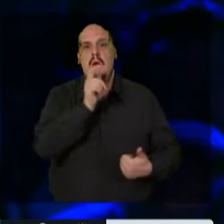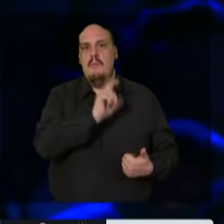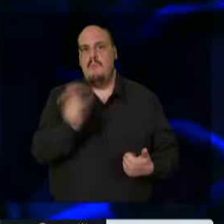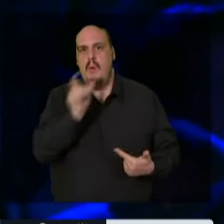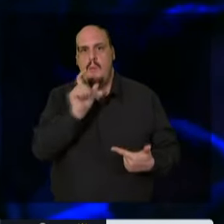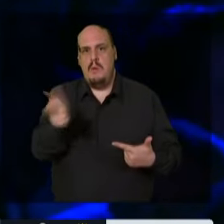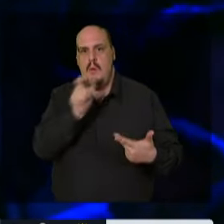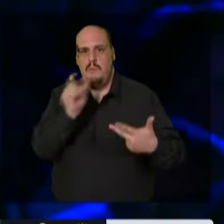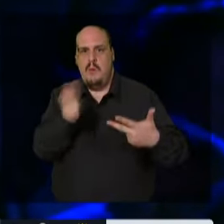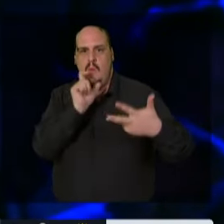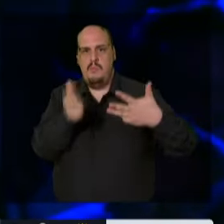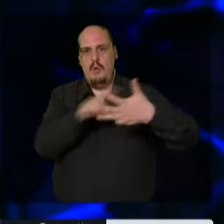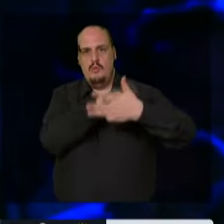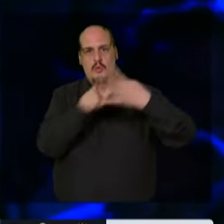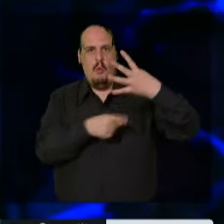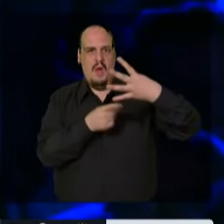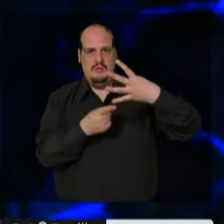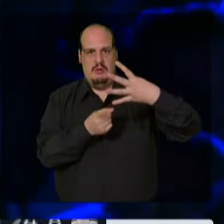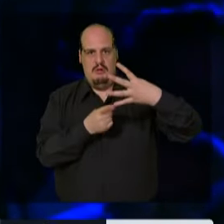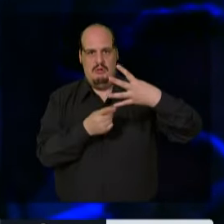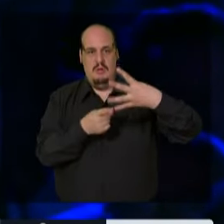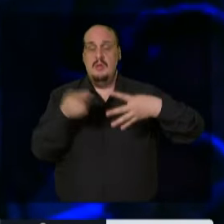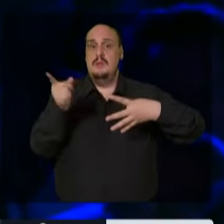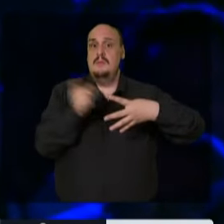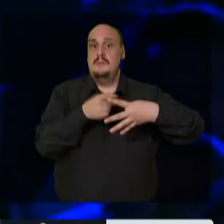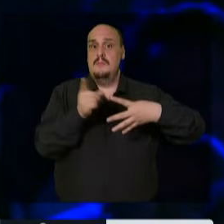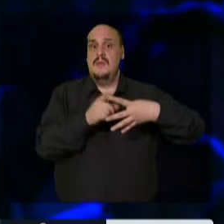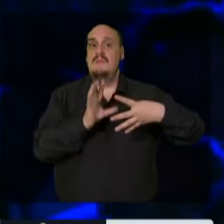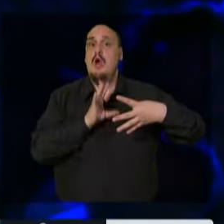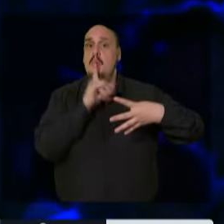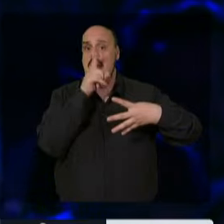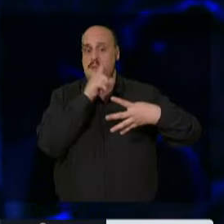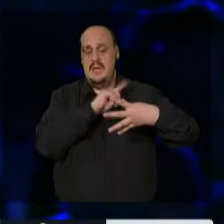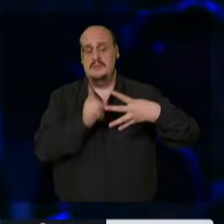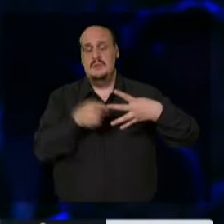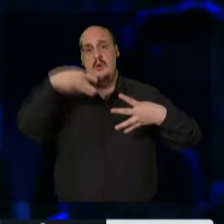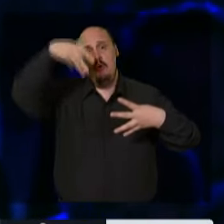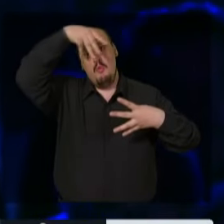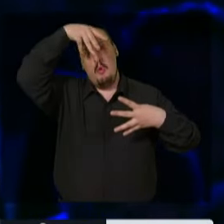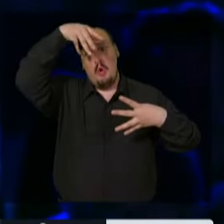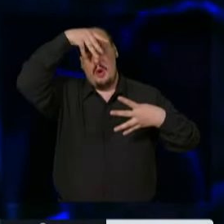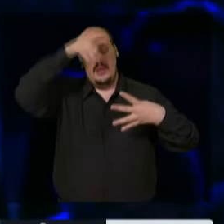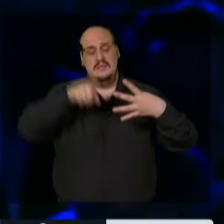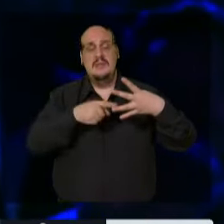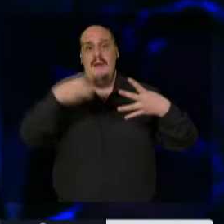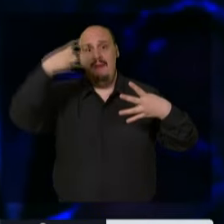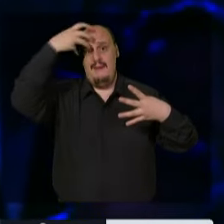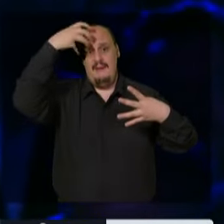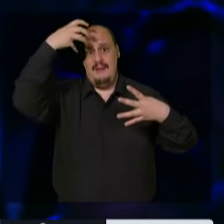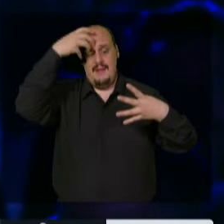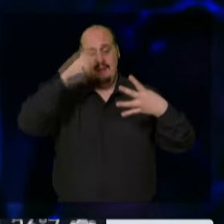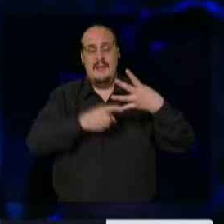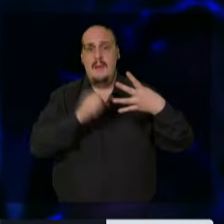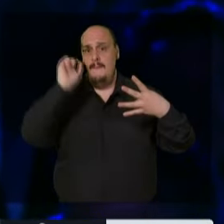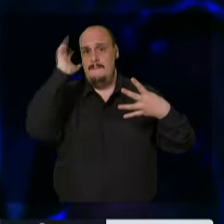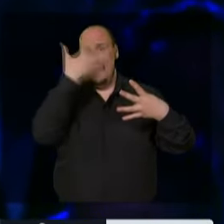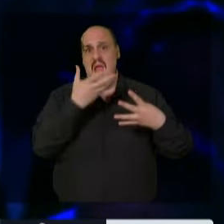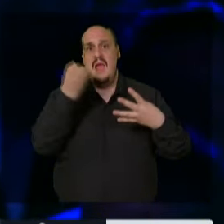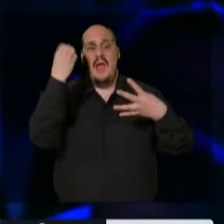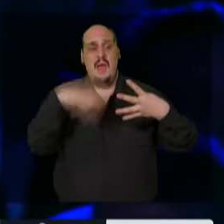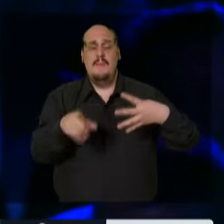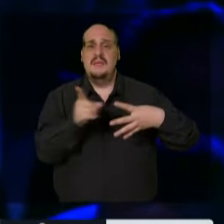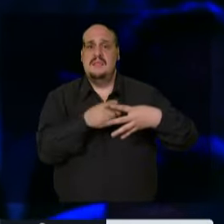pedidos de derecho a réplica. El orden es el de Miriam Bregman, Patricia Bullrich, Juan Schiaretti y Javier Milei. Comenzamos